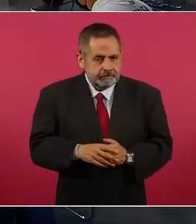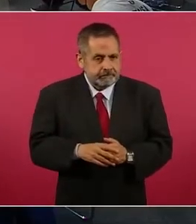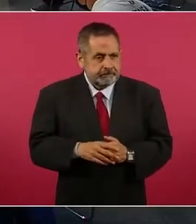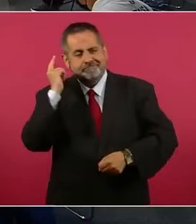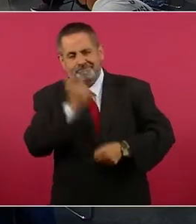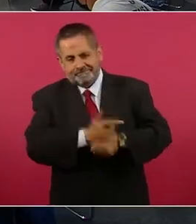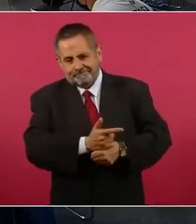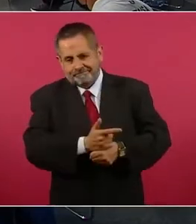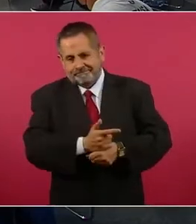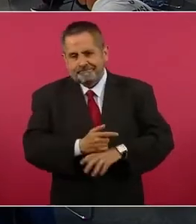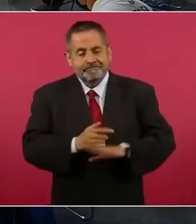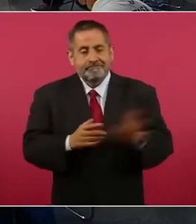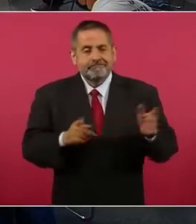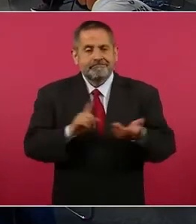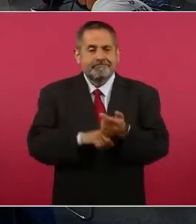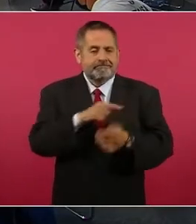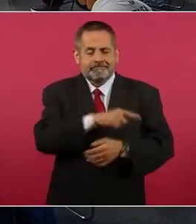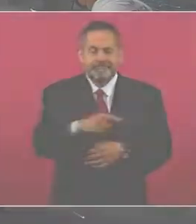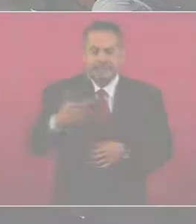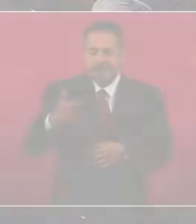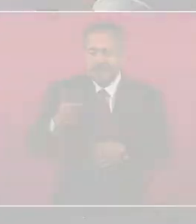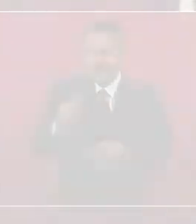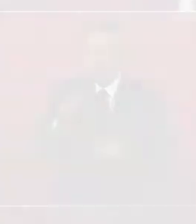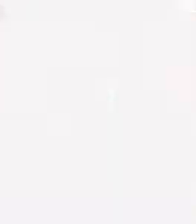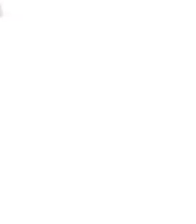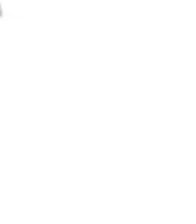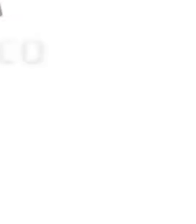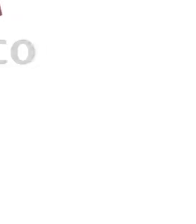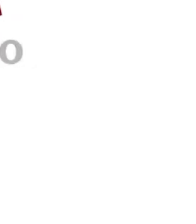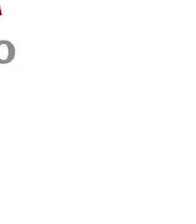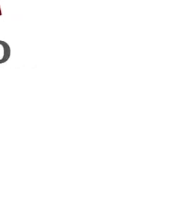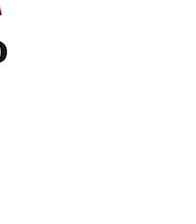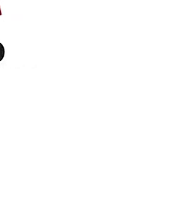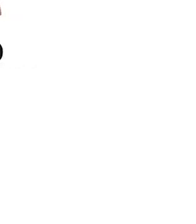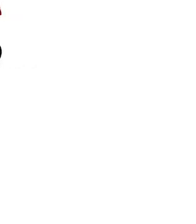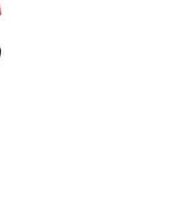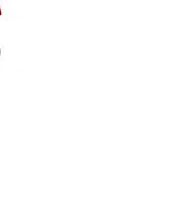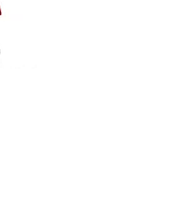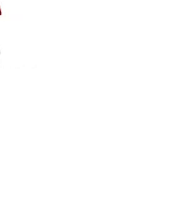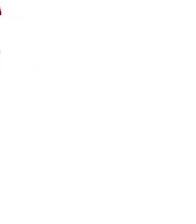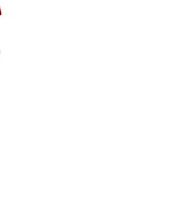tapar, es el de García Luna. Morena, la esperanza de México.